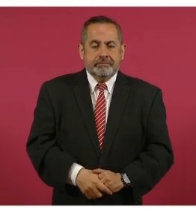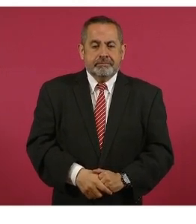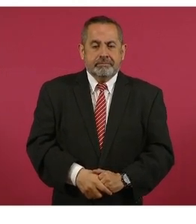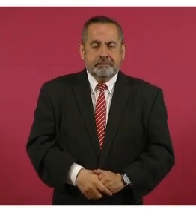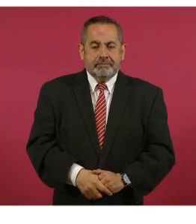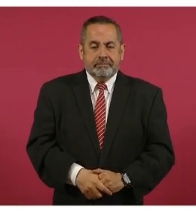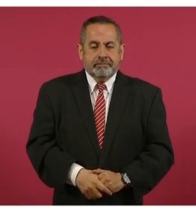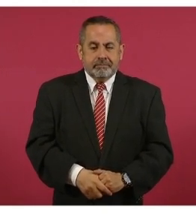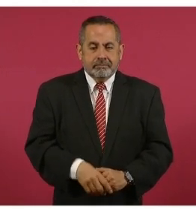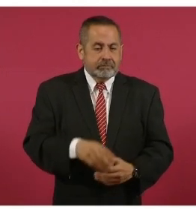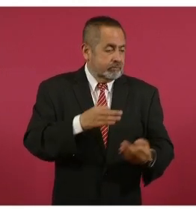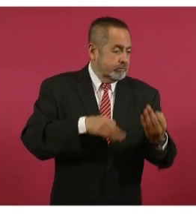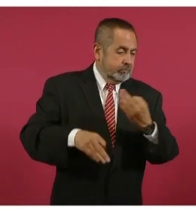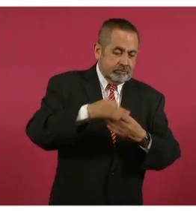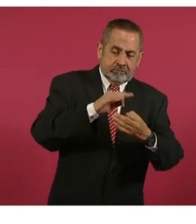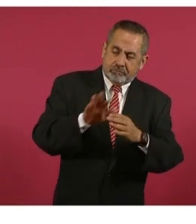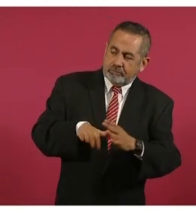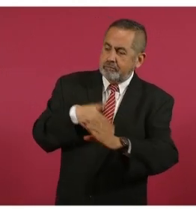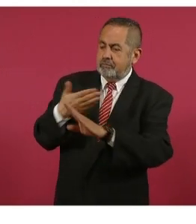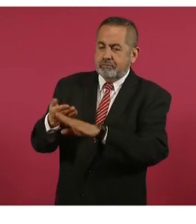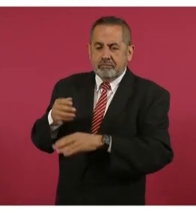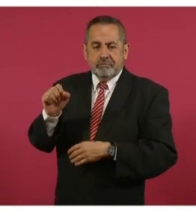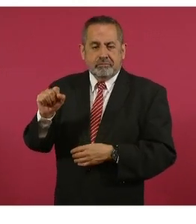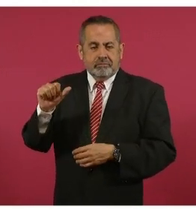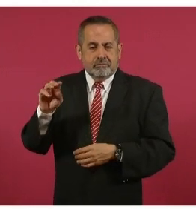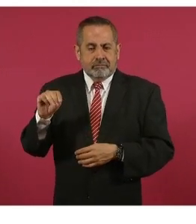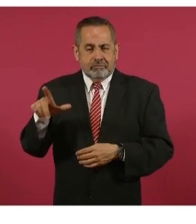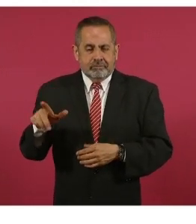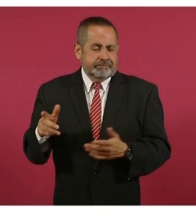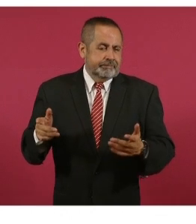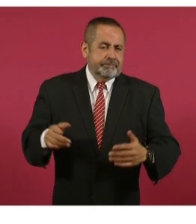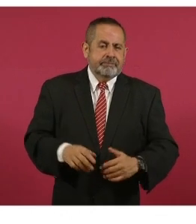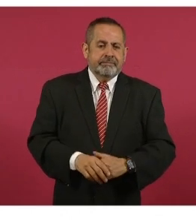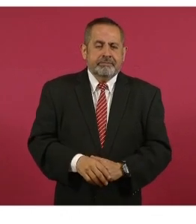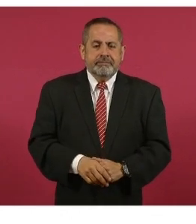Debe ser todos contra Samuel. Porque